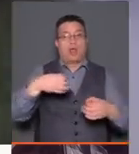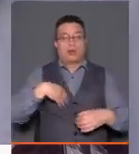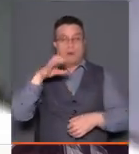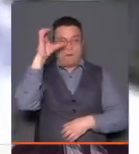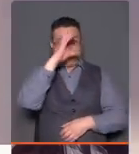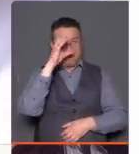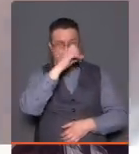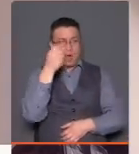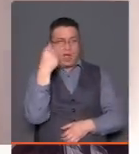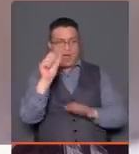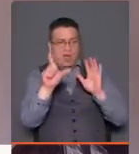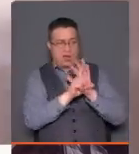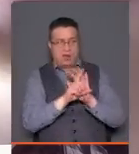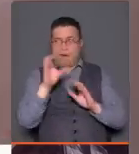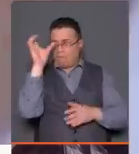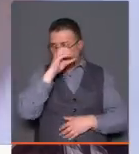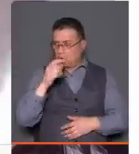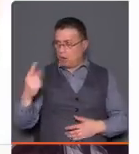delincuente